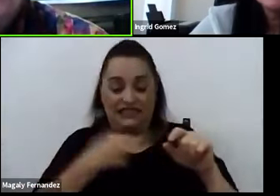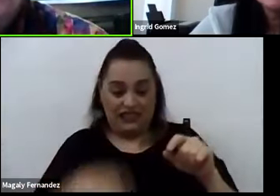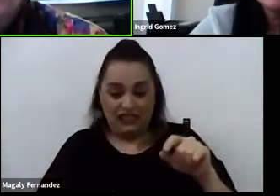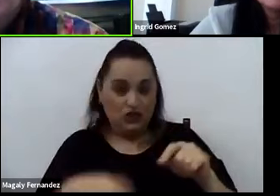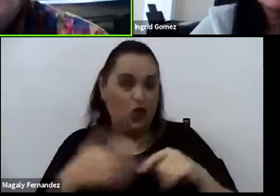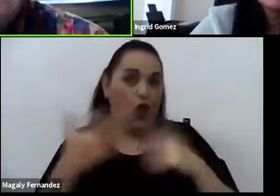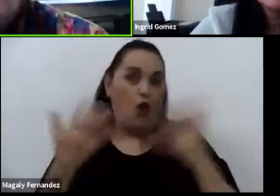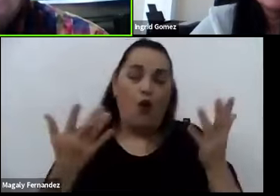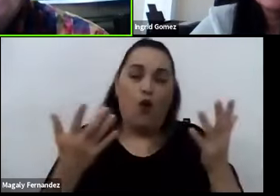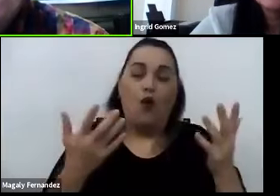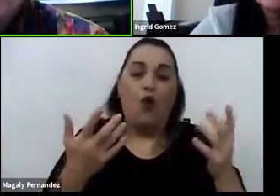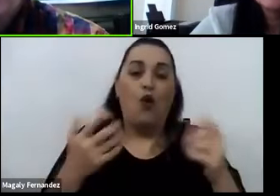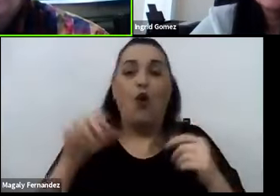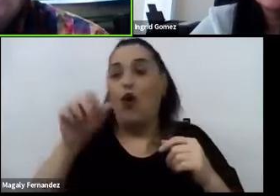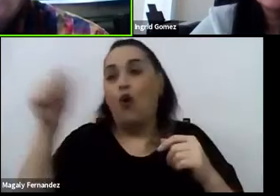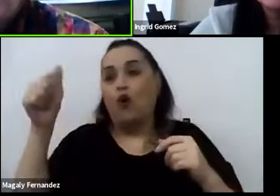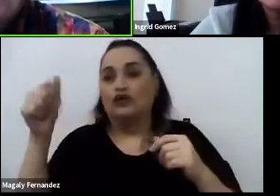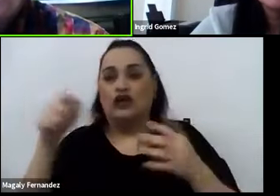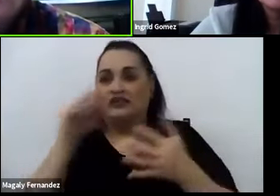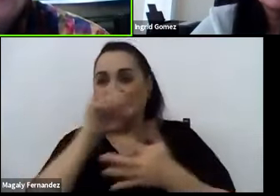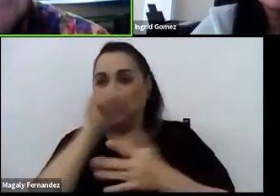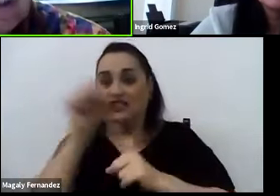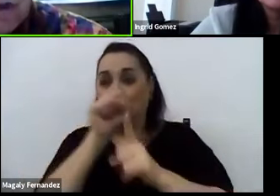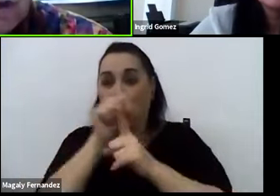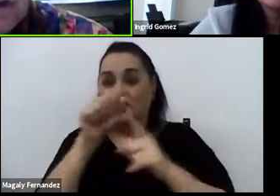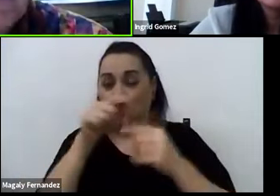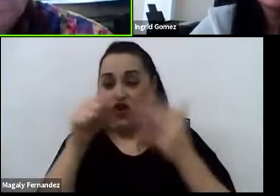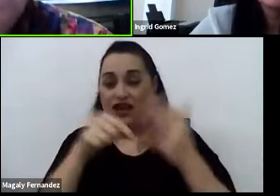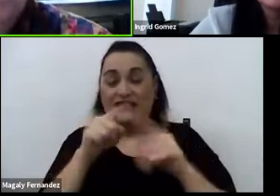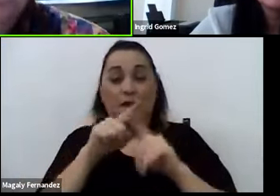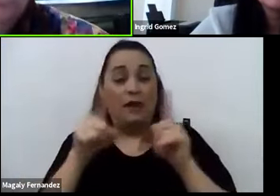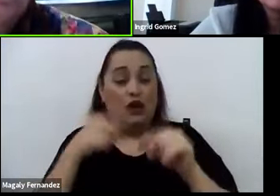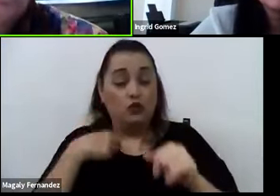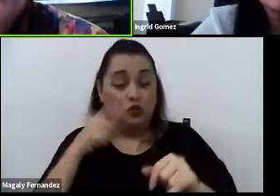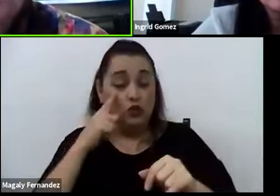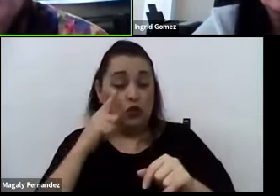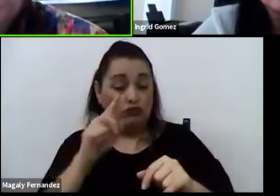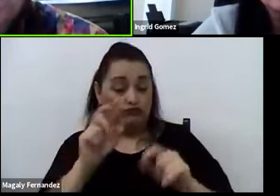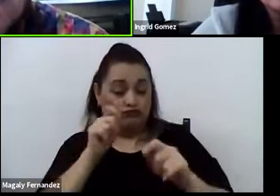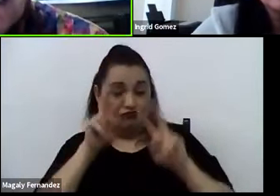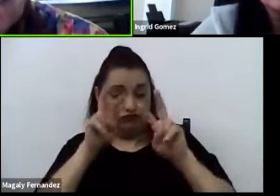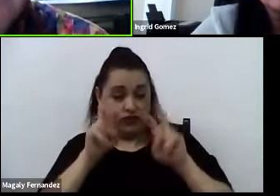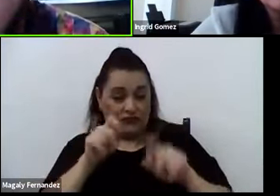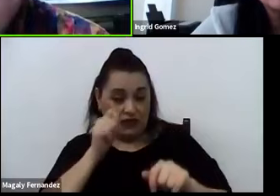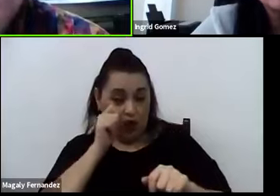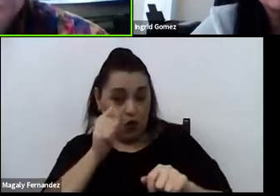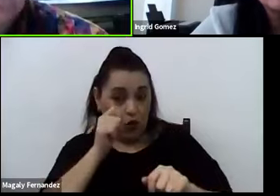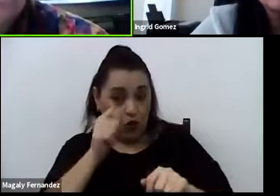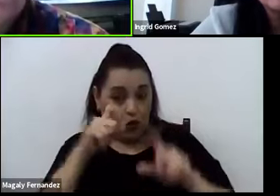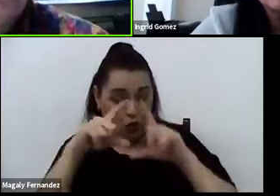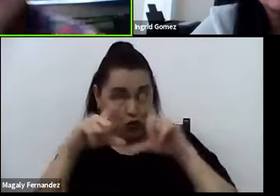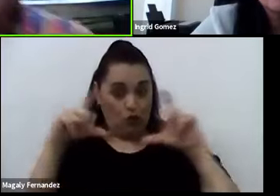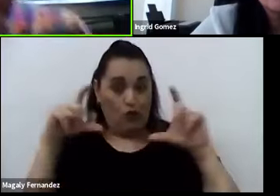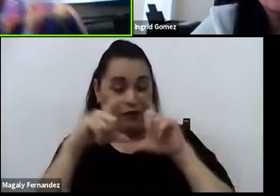de algunos otros casos, pero si lo miras con lupa, realmente el crecimiento que